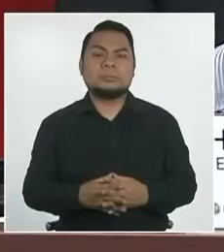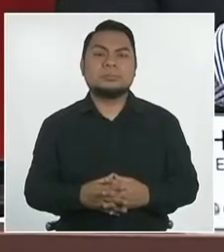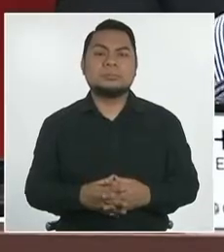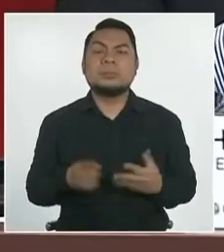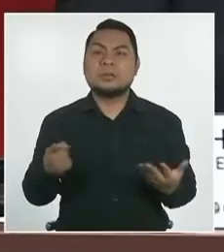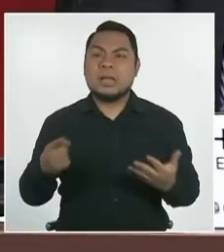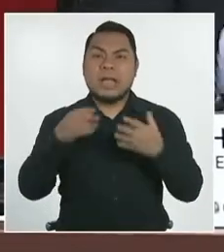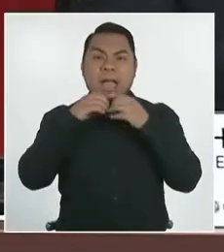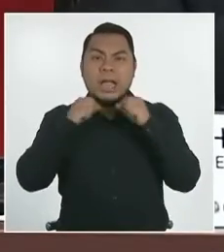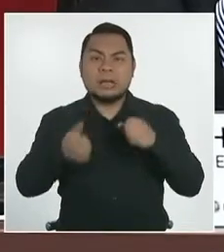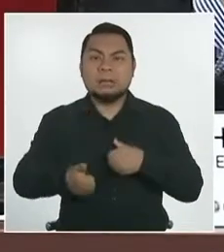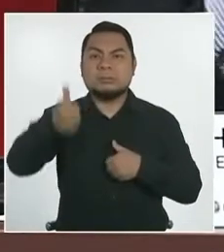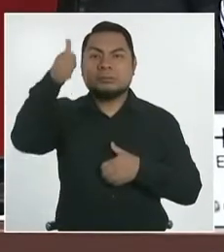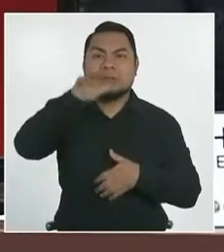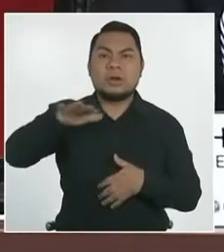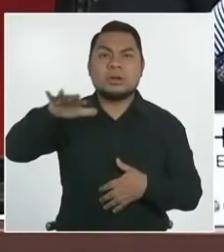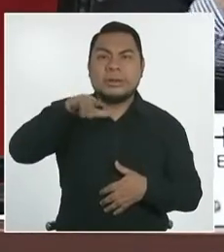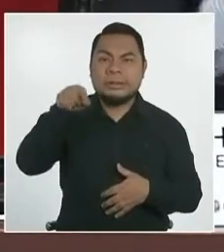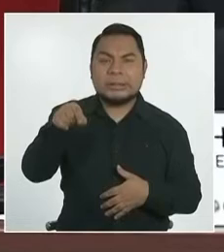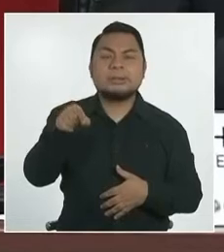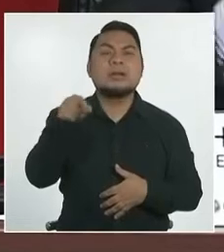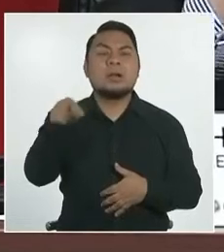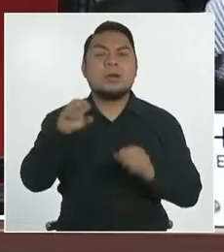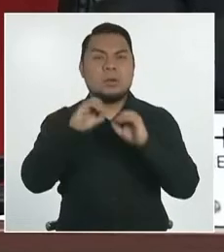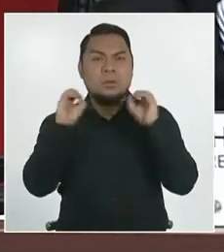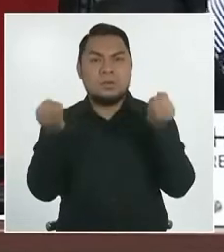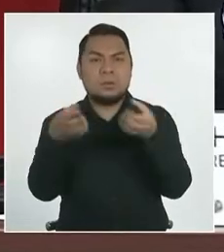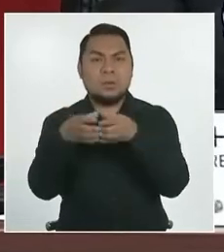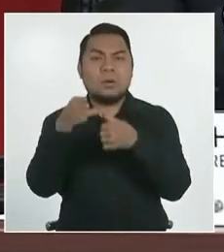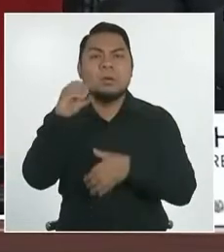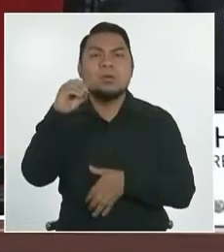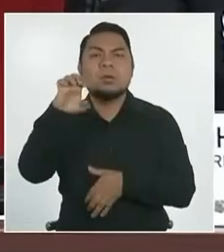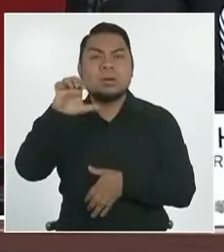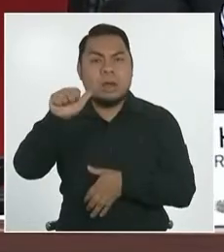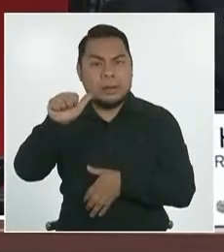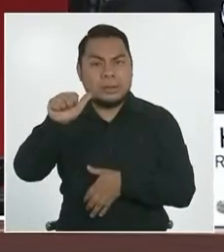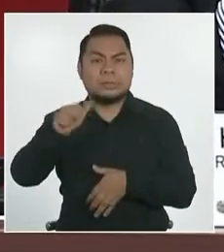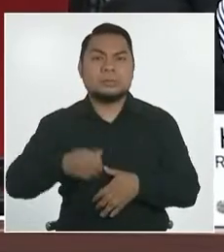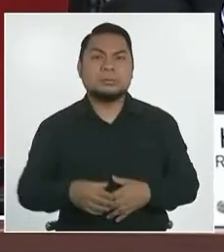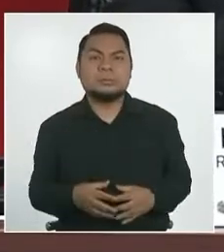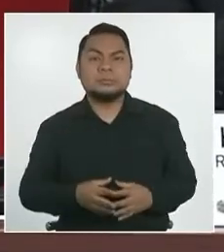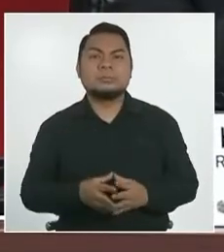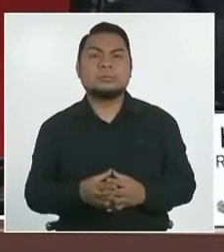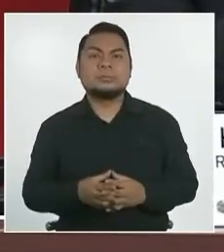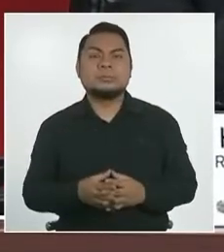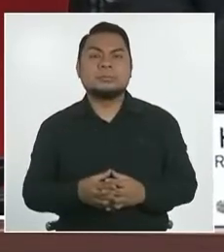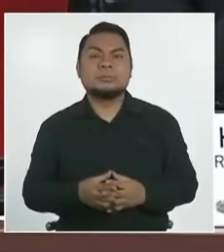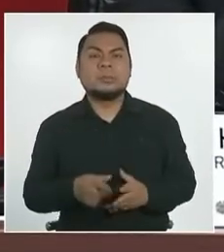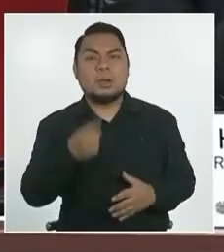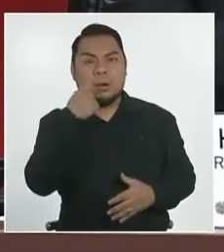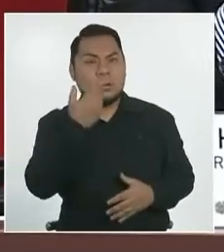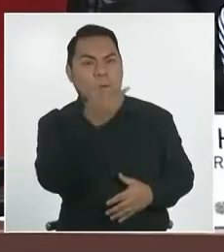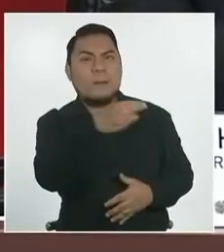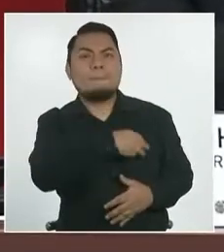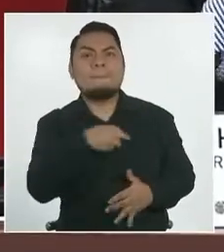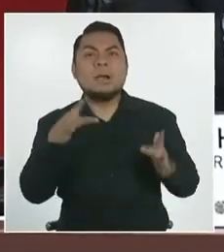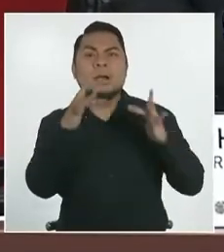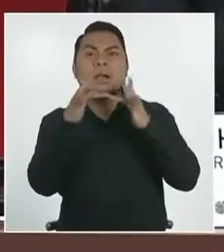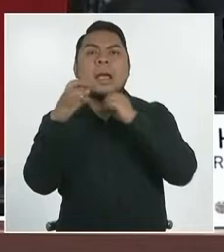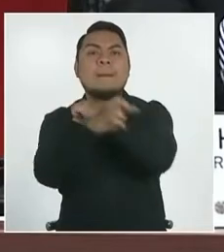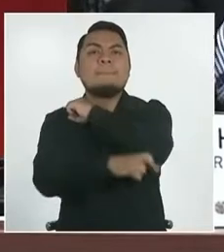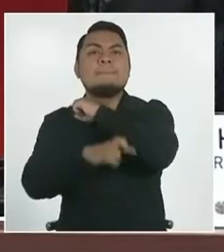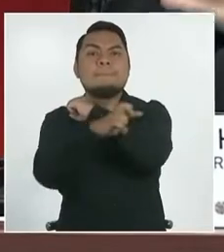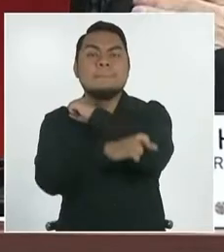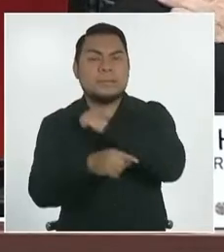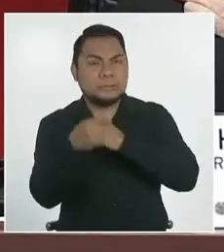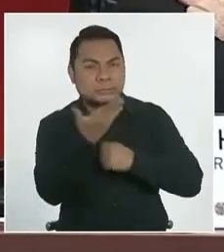Señor Secretario General de la Organización de los Estados Americanos, señor Ministro de Relaciones